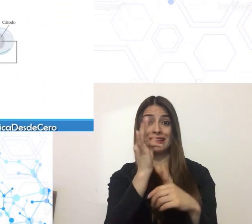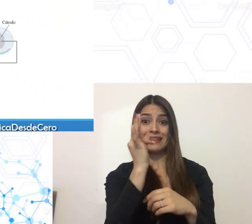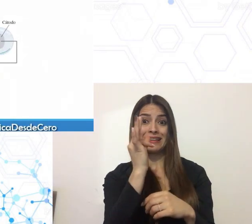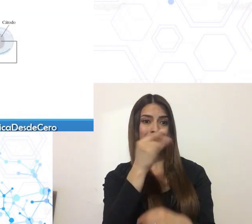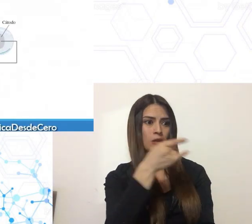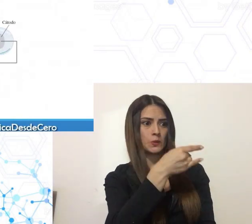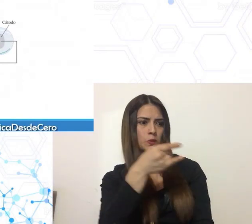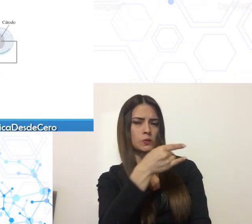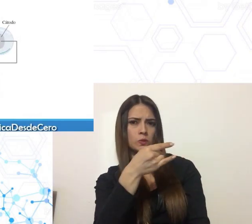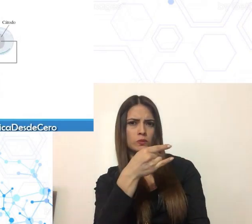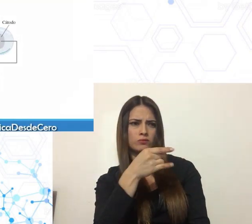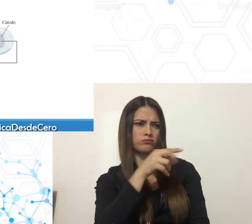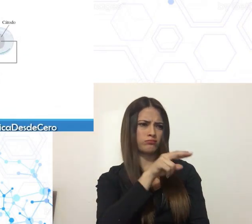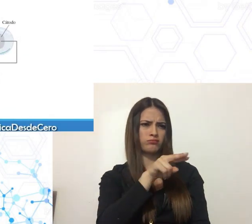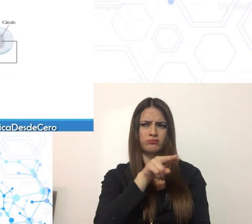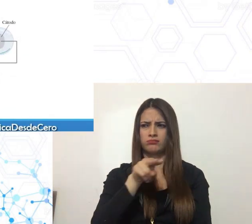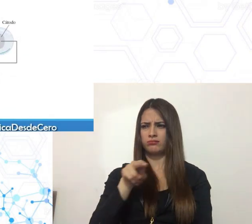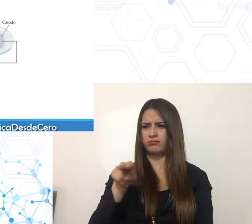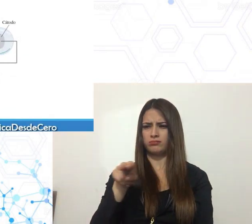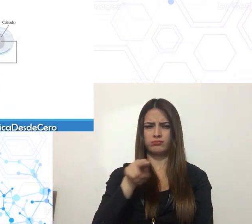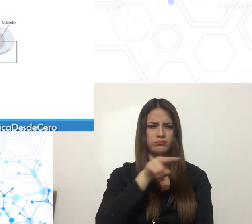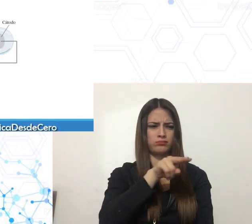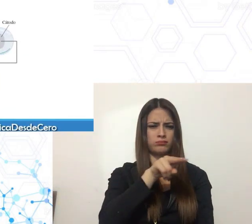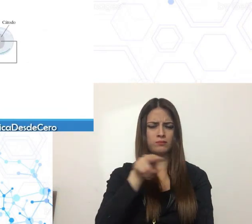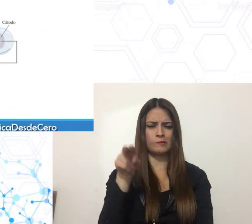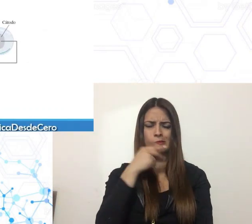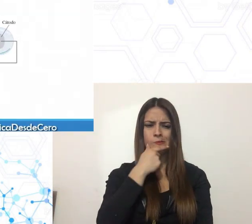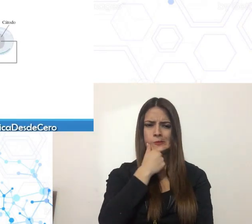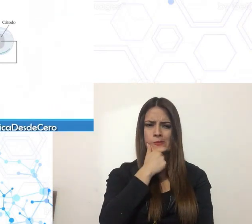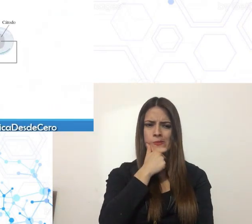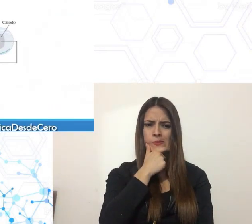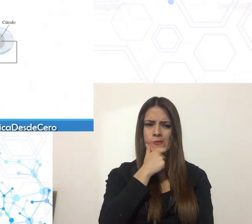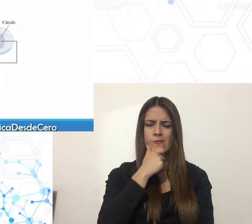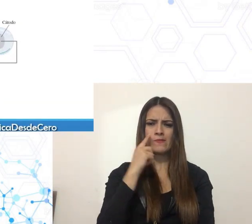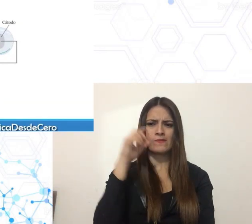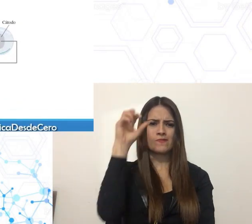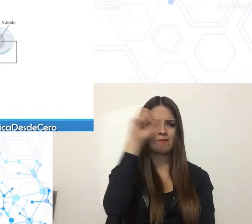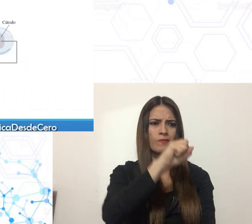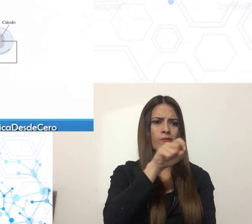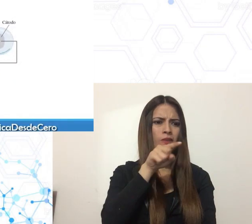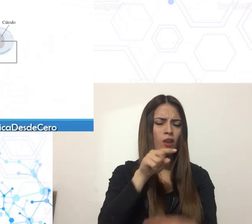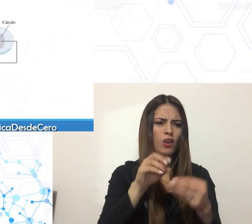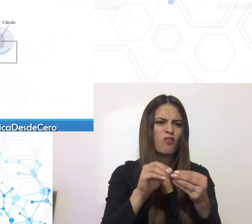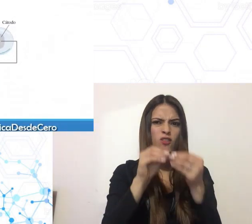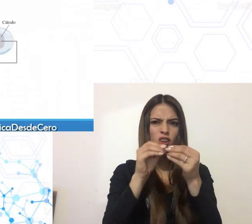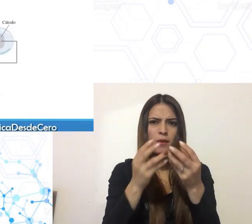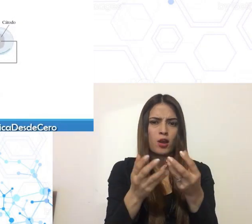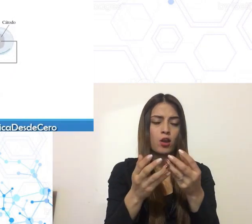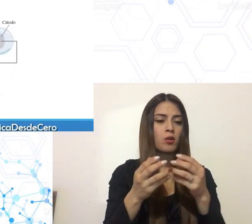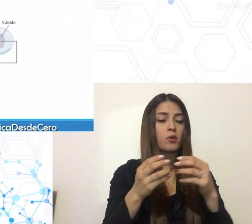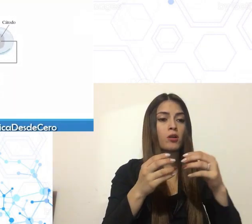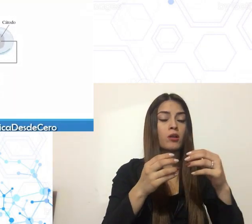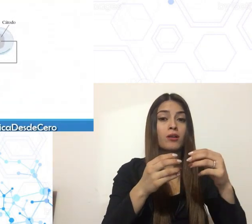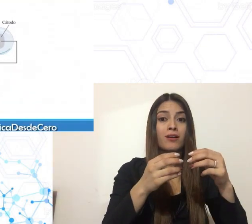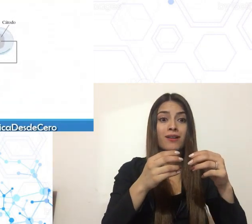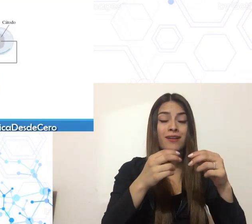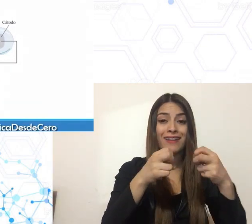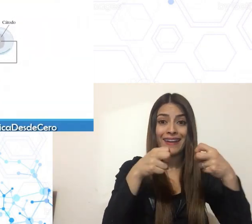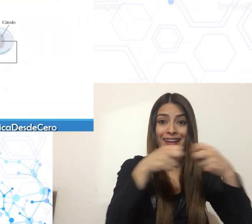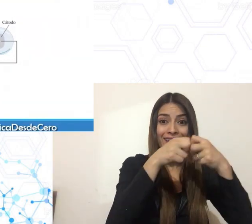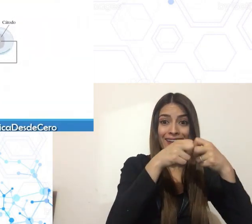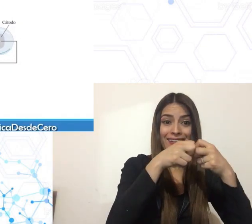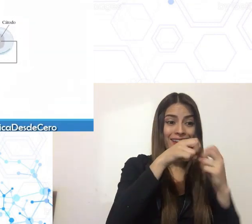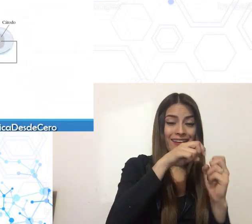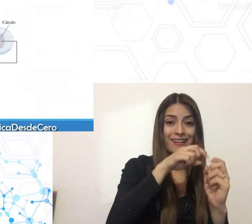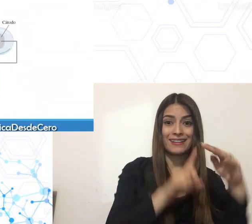entonces lograron observarse varias situaciones. Dentro de esas varias situaciones que se observaron fue la primera, que fue